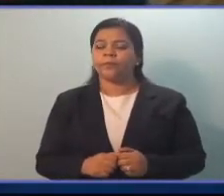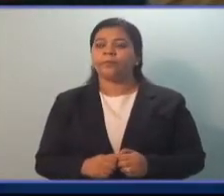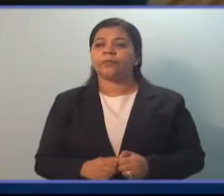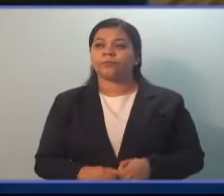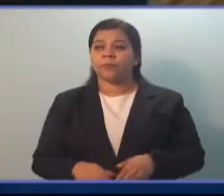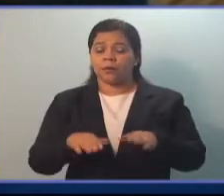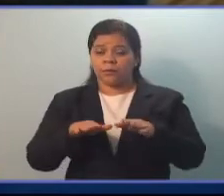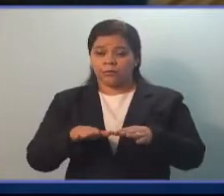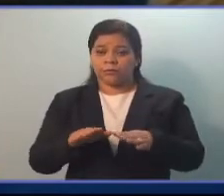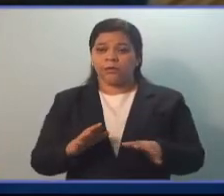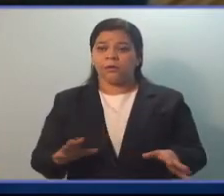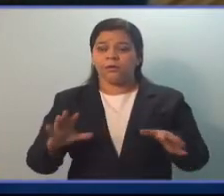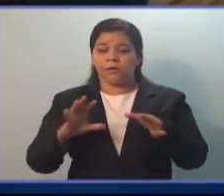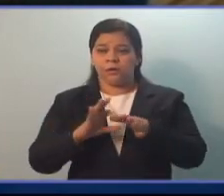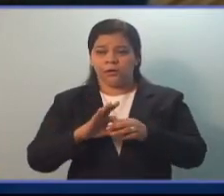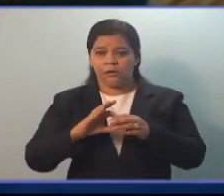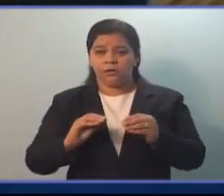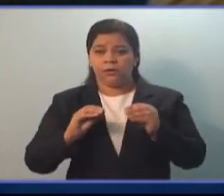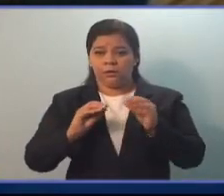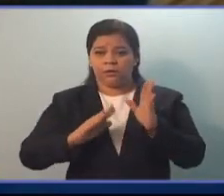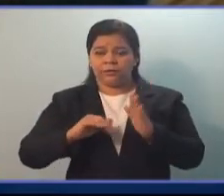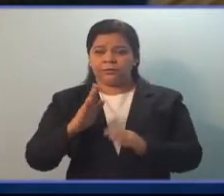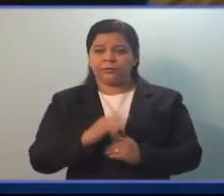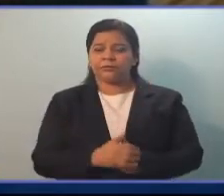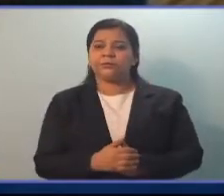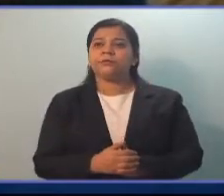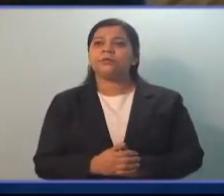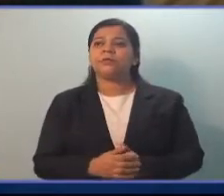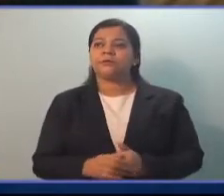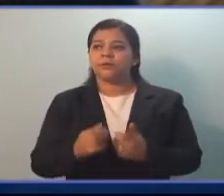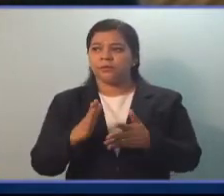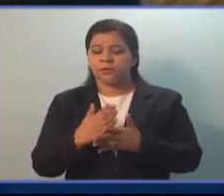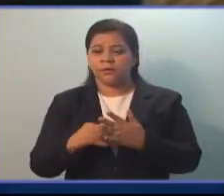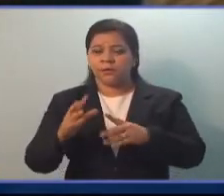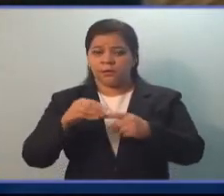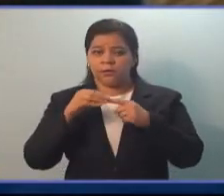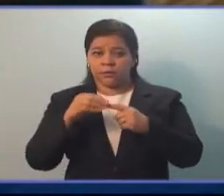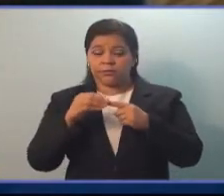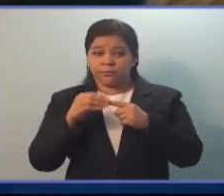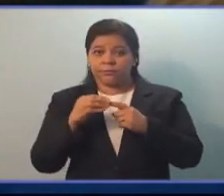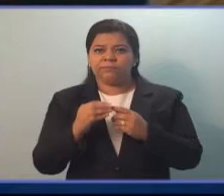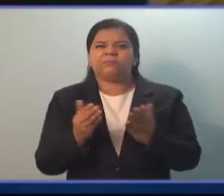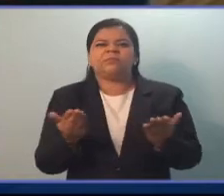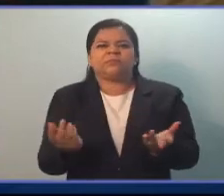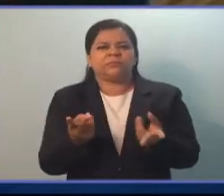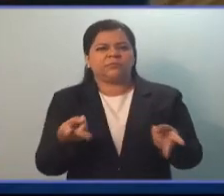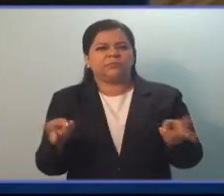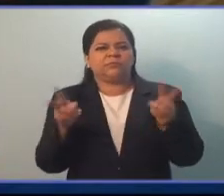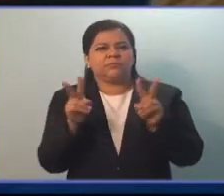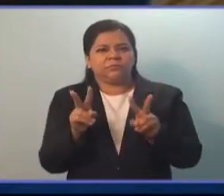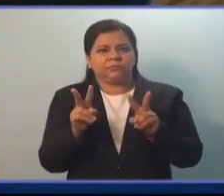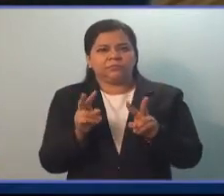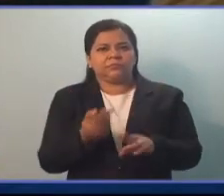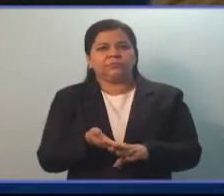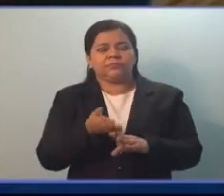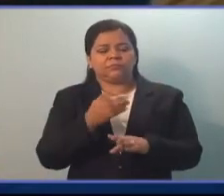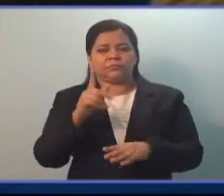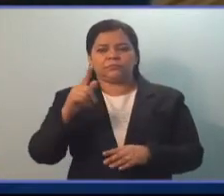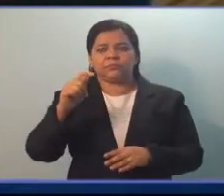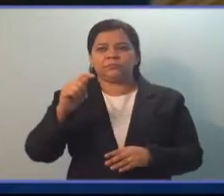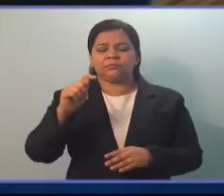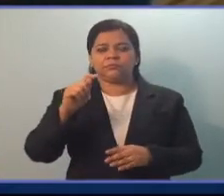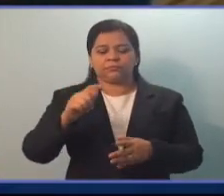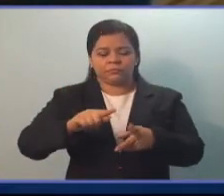licenciado Luna. Sí. Una pregunta específica. ¿Qué valor tienen los tratados de derechos